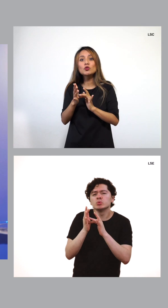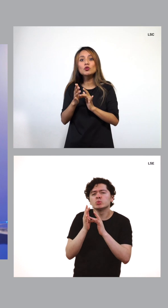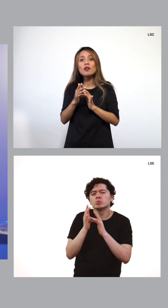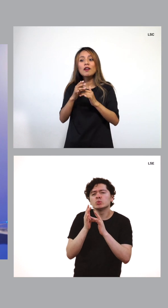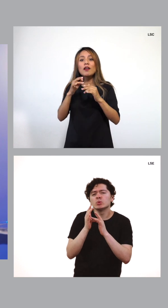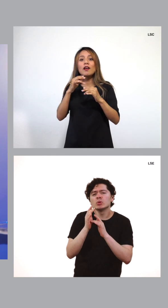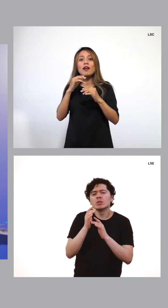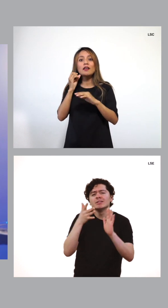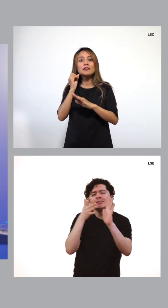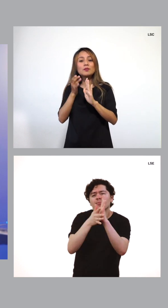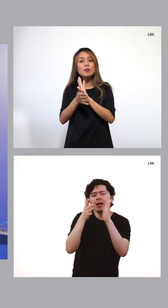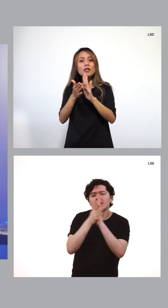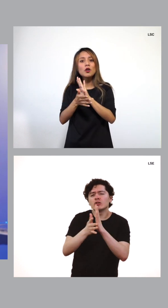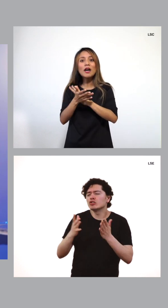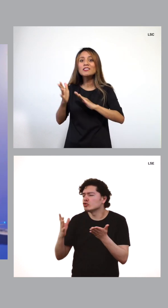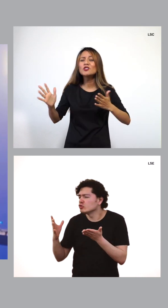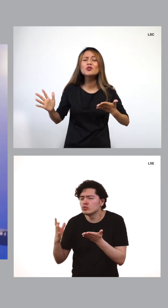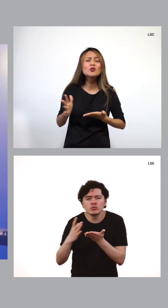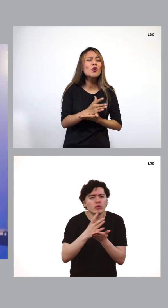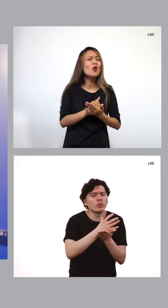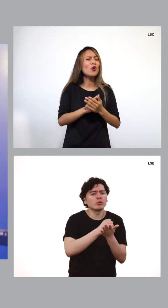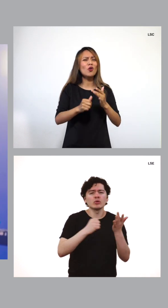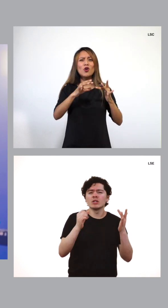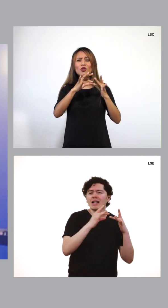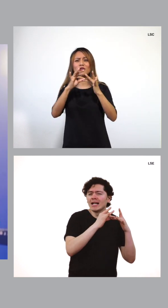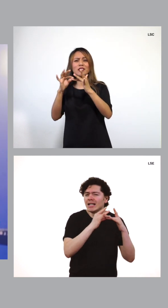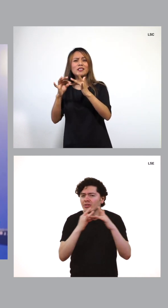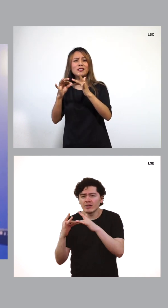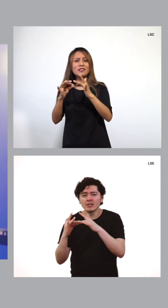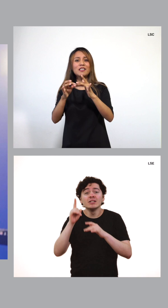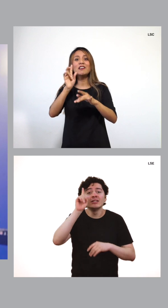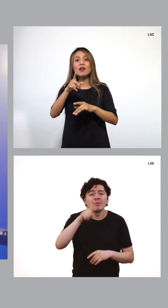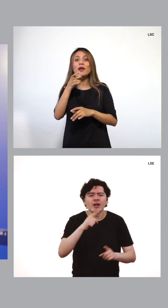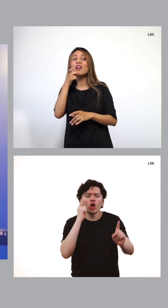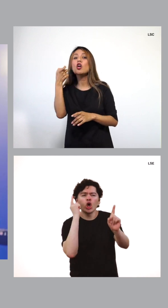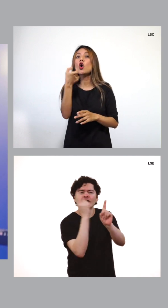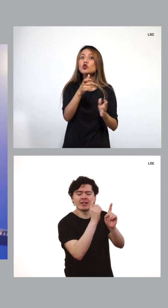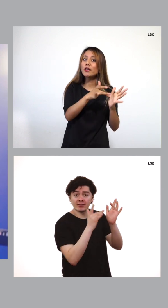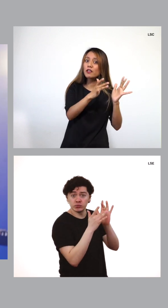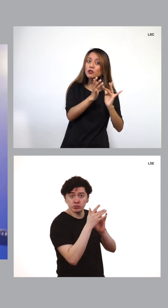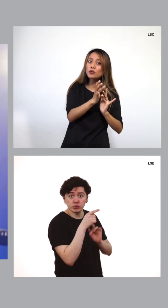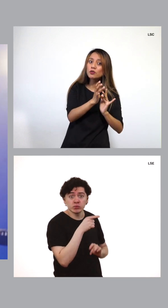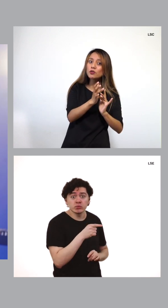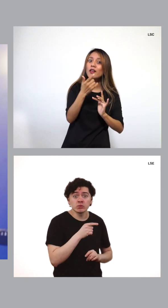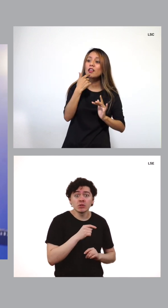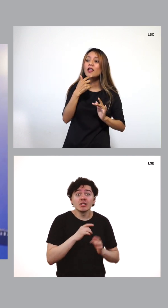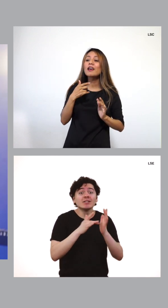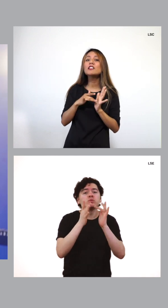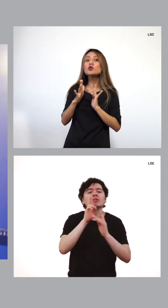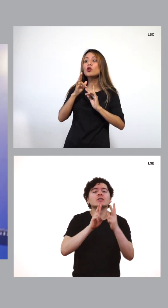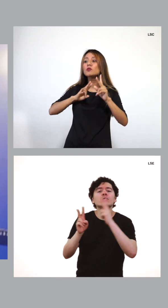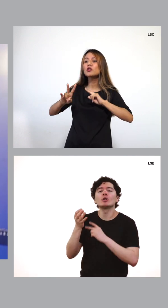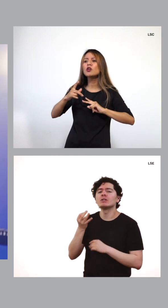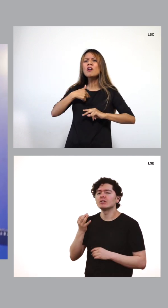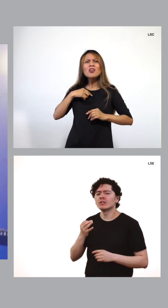los principales sacerdotes, a los capitanes de la guardia del templo, es decir, a todos los que habían venido a por él, y dijo, ¿acaso soy un peligroso